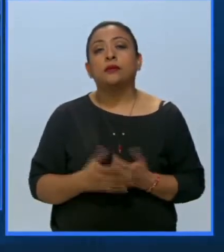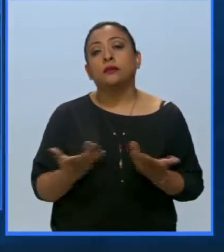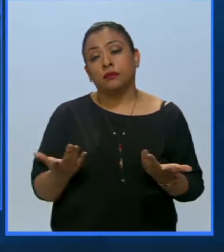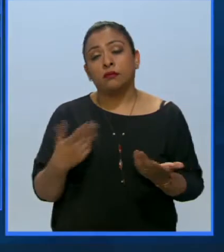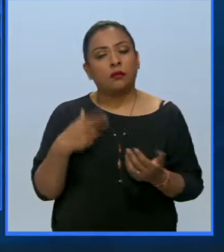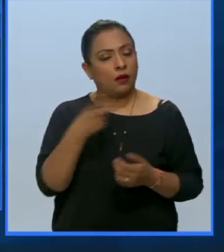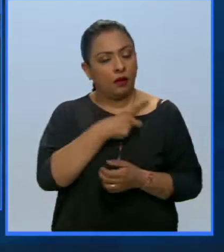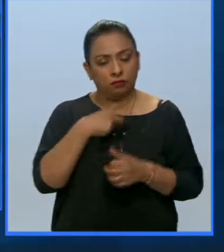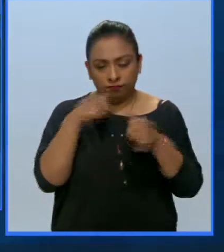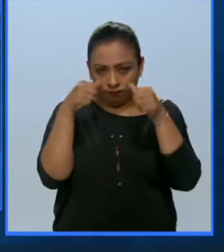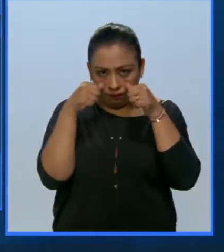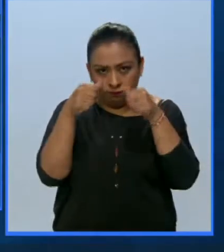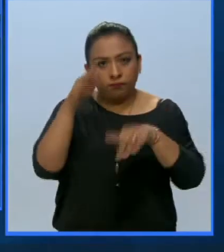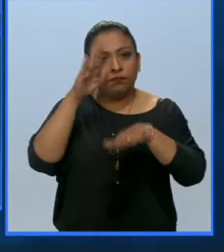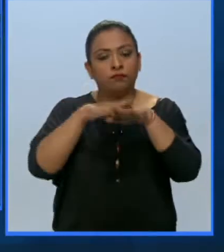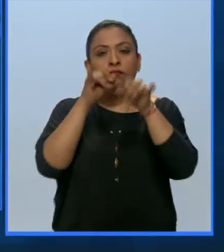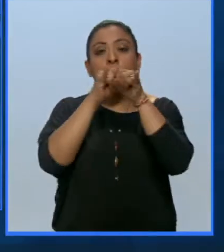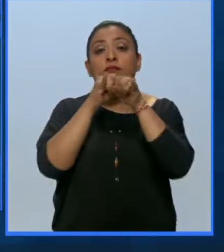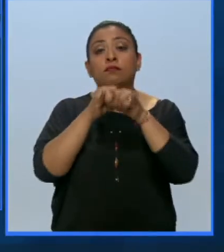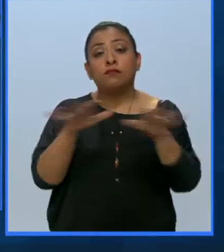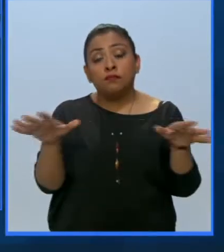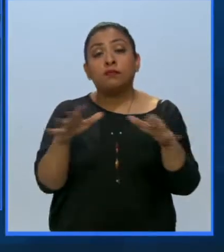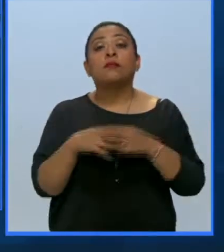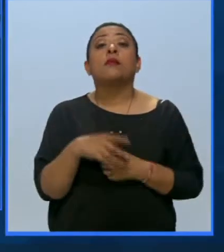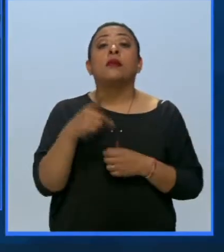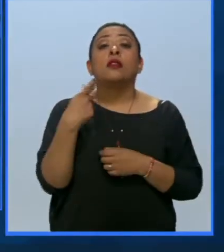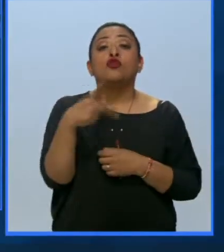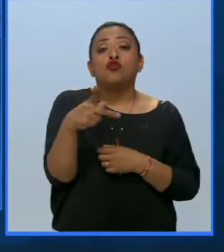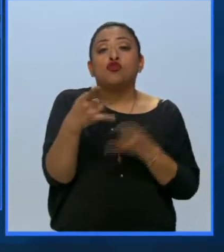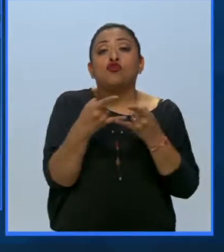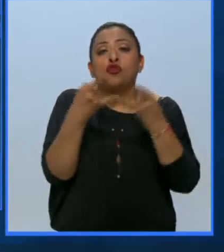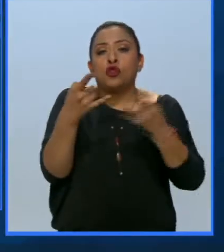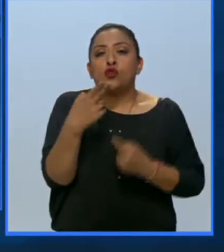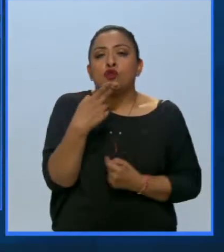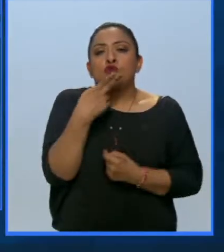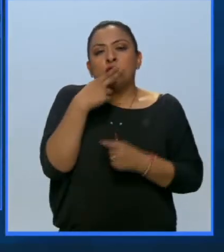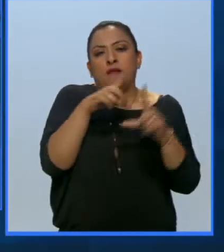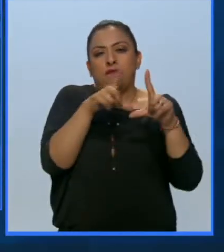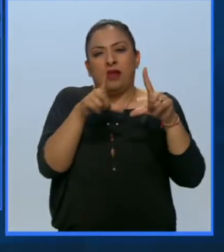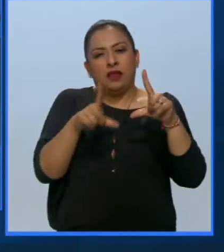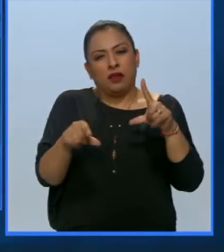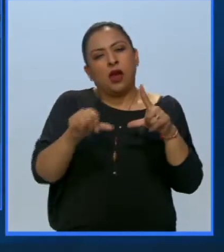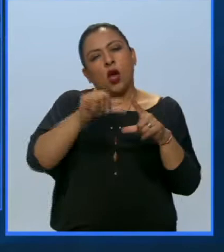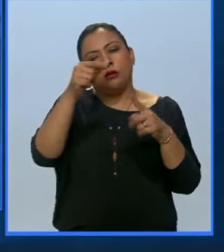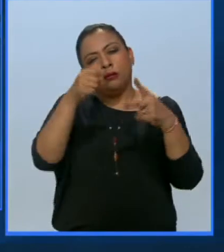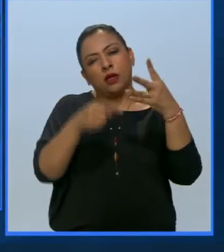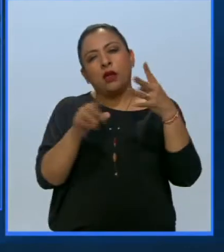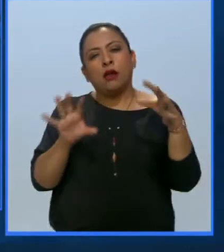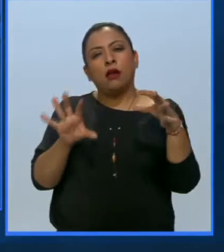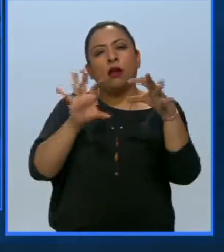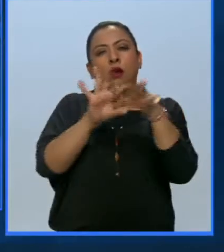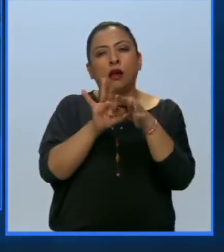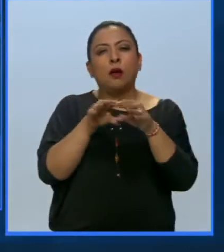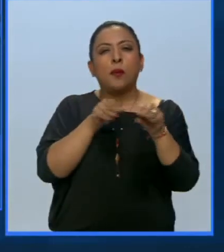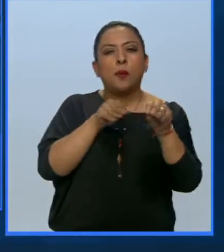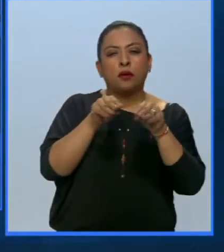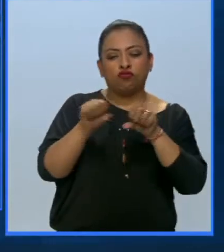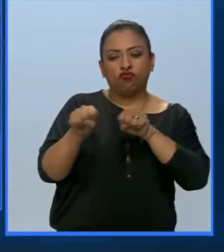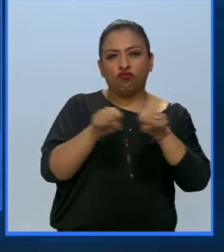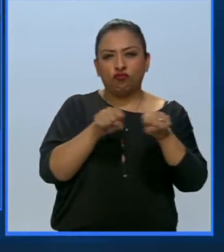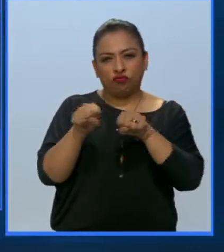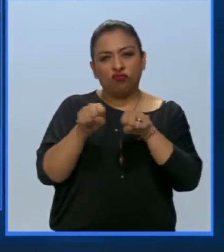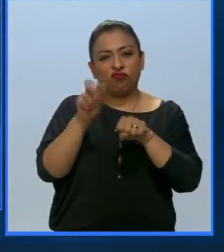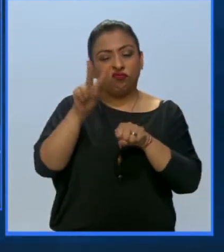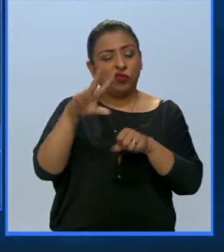Seguiremos al pendiente de más informaciones del patrimonio cultural, entre otros asuntos que tengan que ver con estos movimientos telúricos,